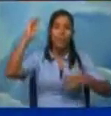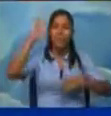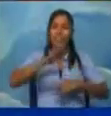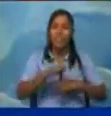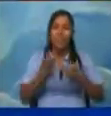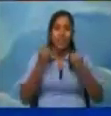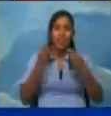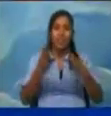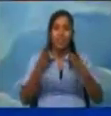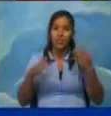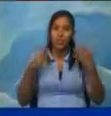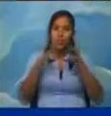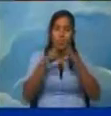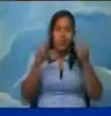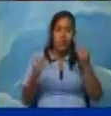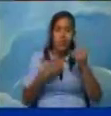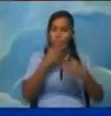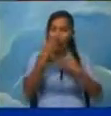todo patuleco.